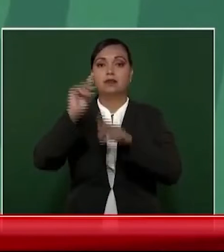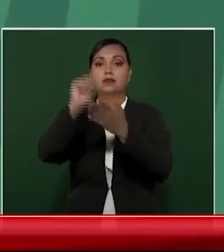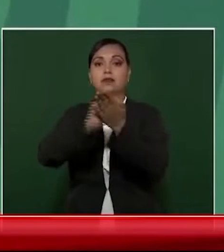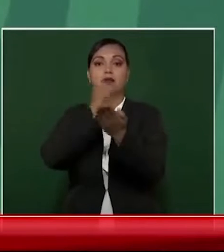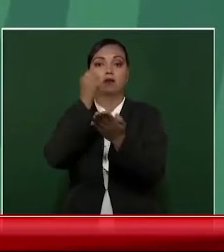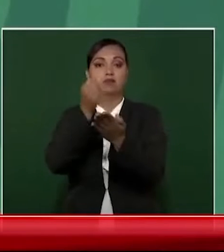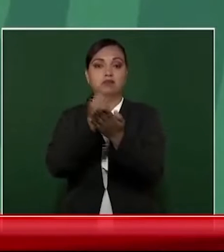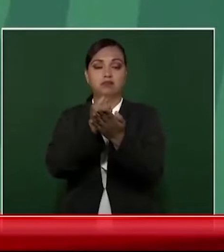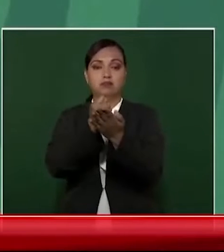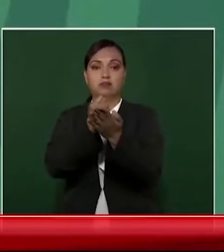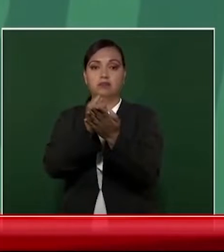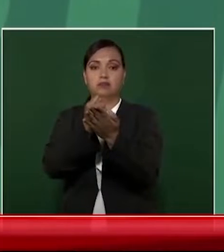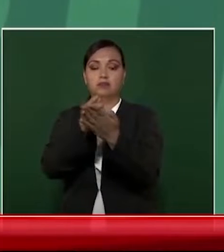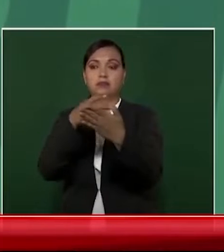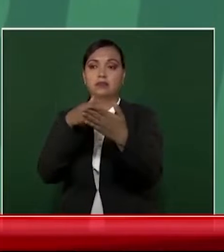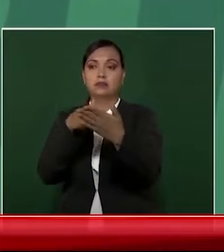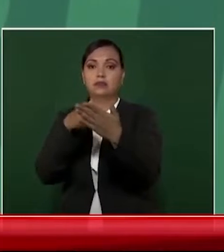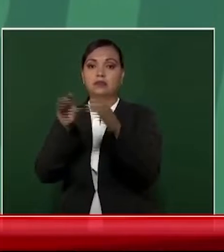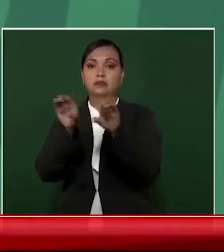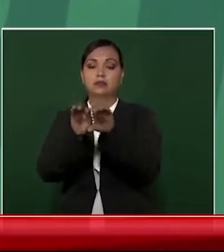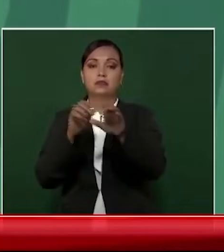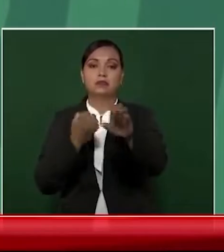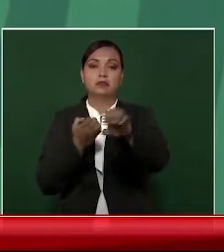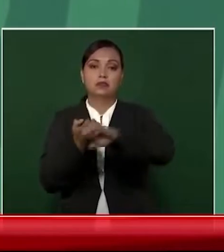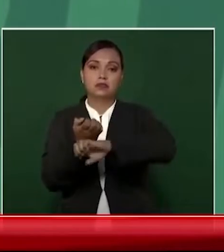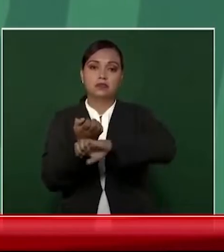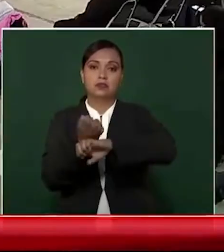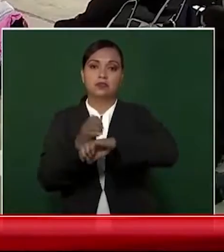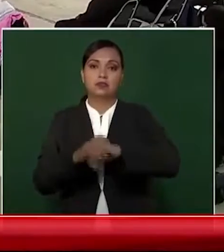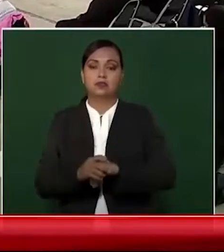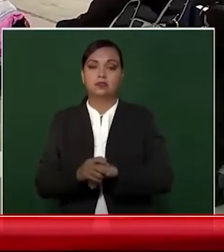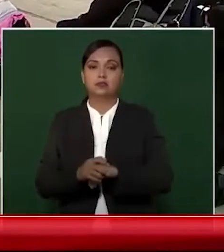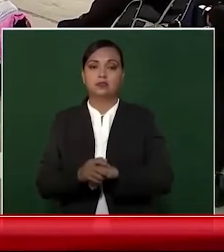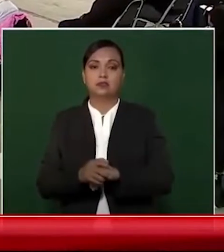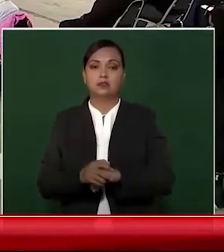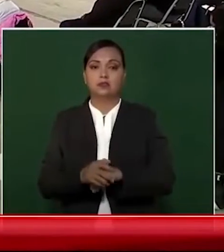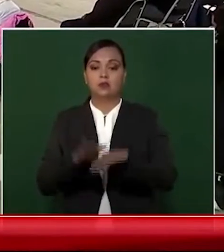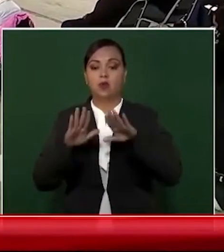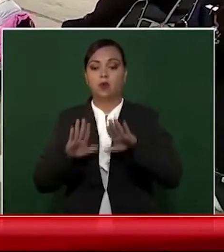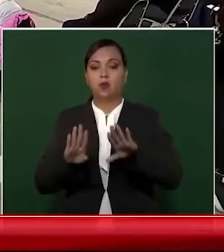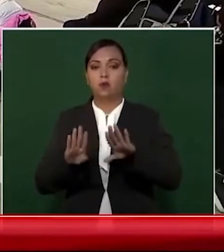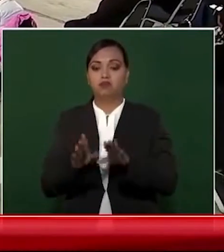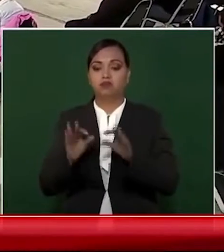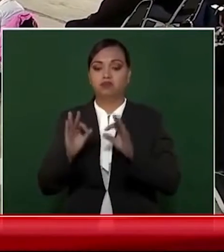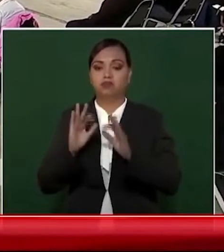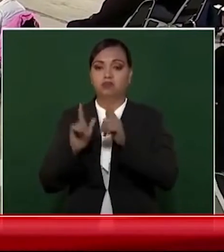quedó como estado rezagado.